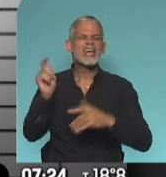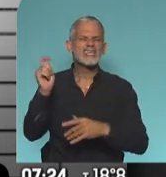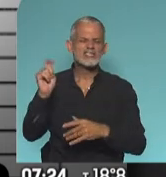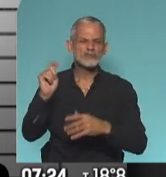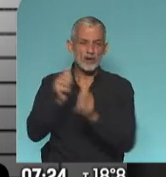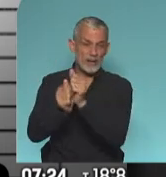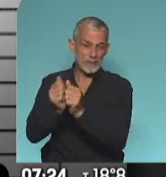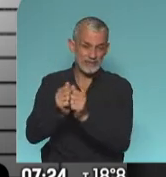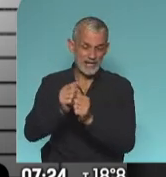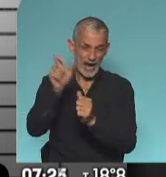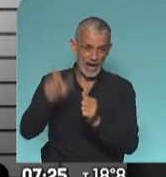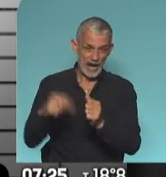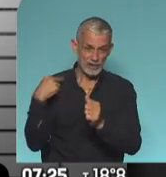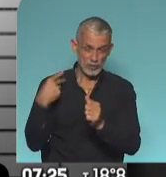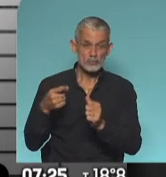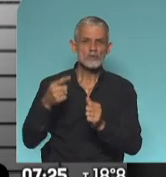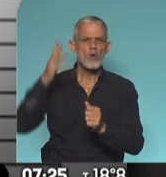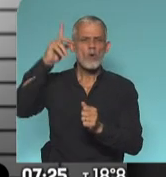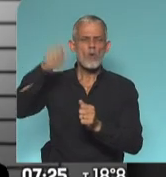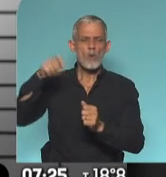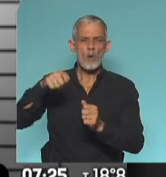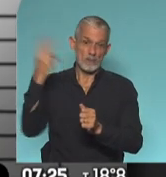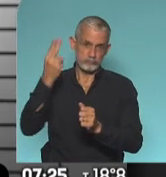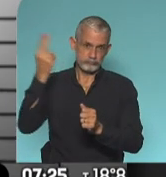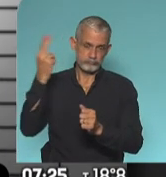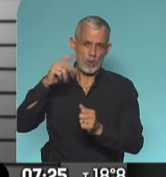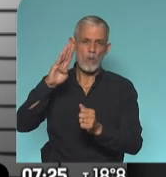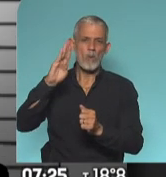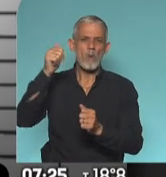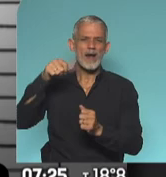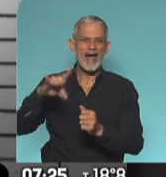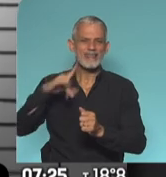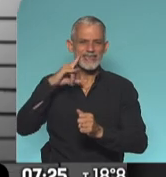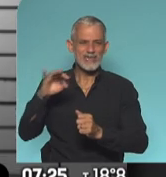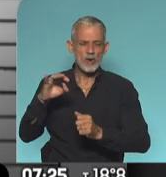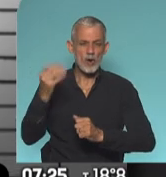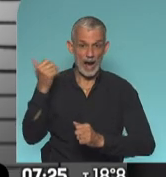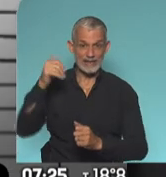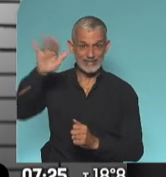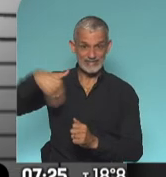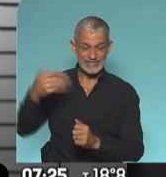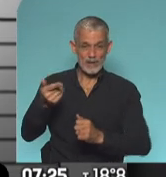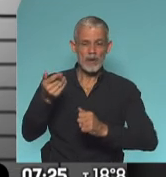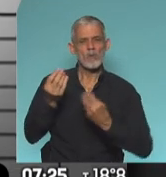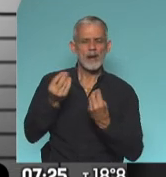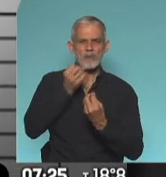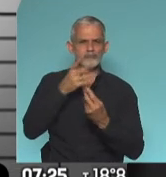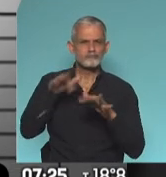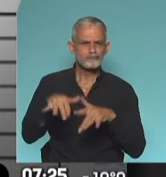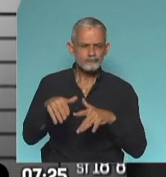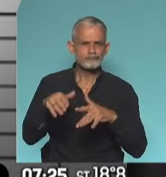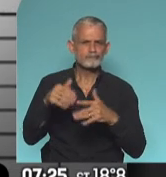son los que el juez el difunto juez claudio bonadío había llamado a indagatoria junto